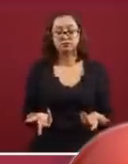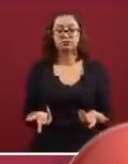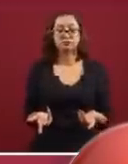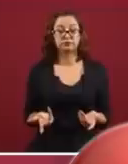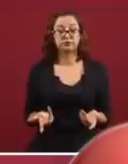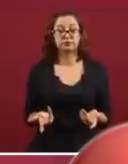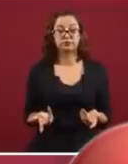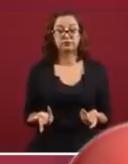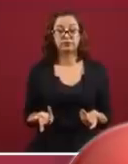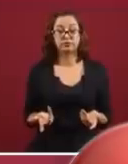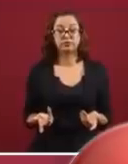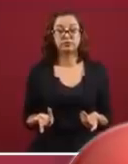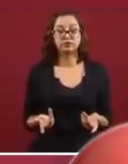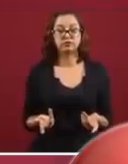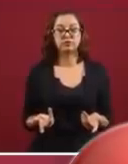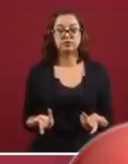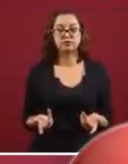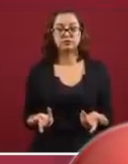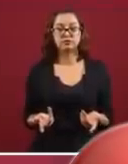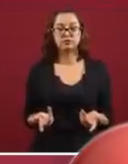que era